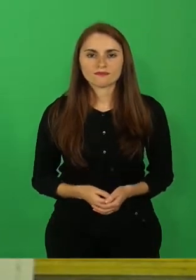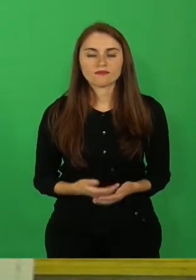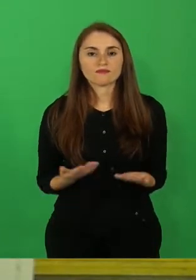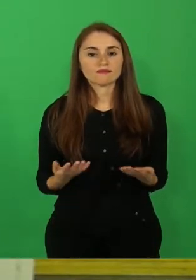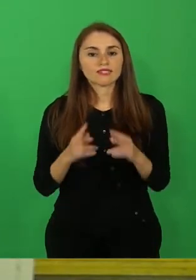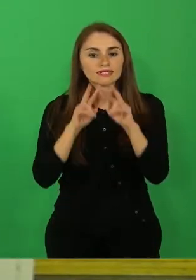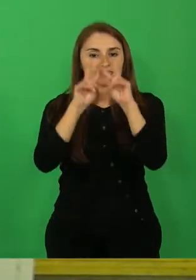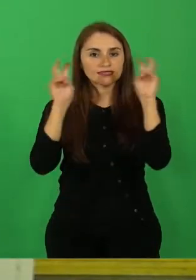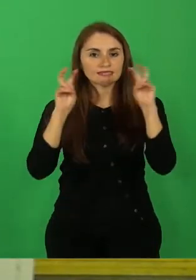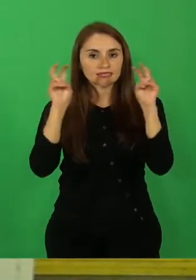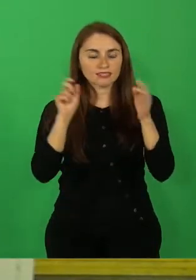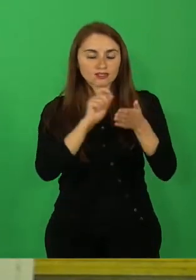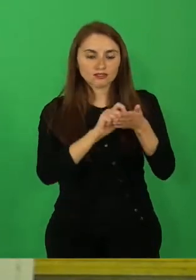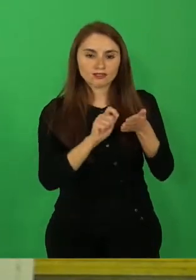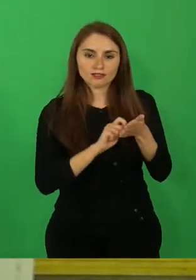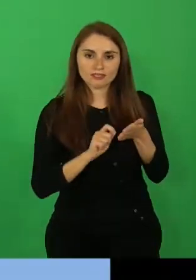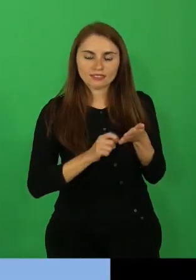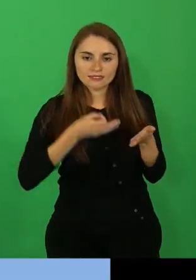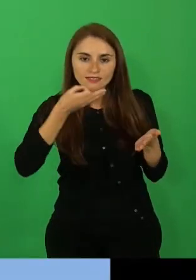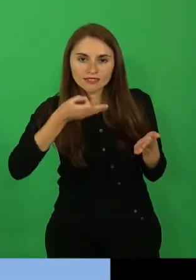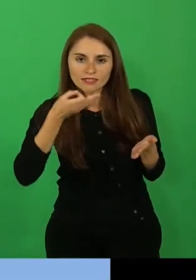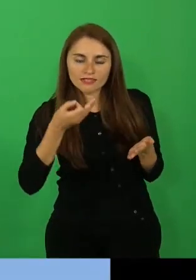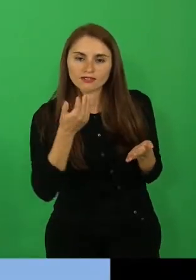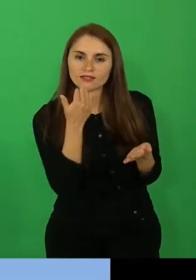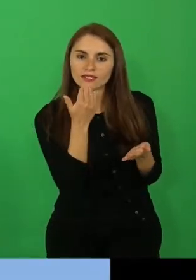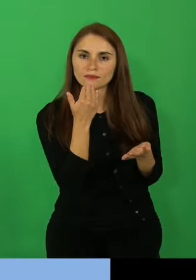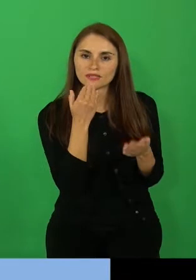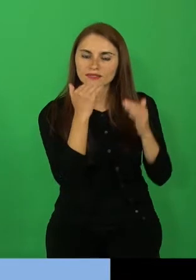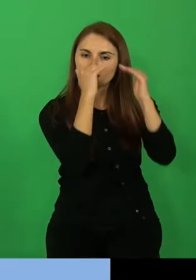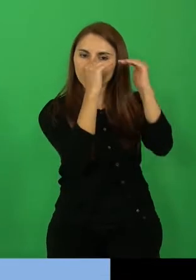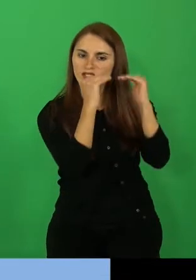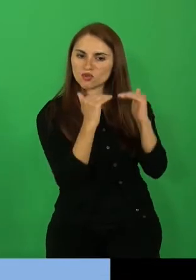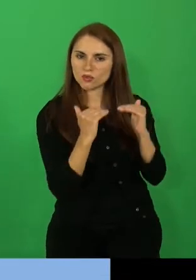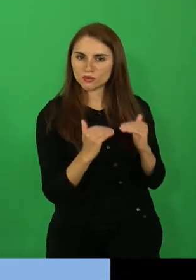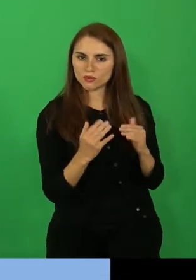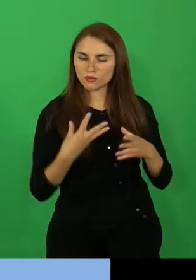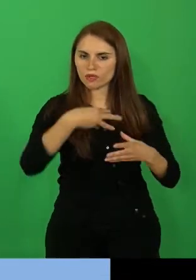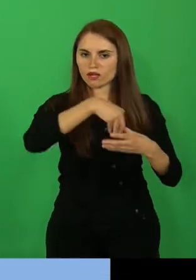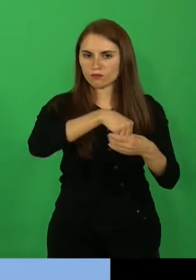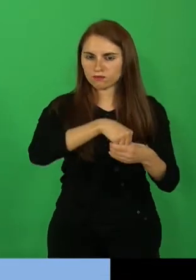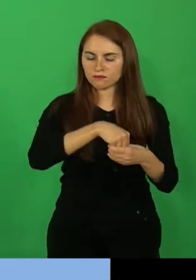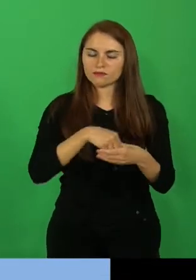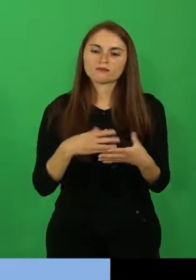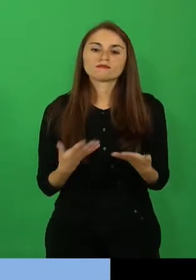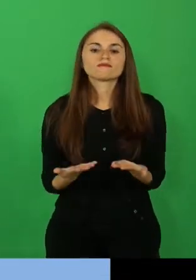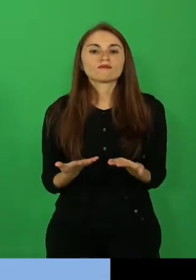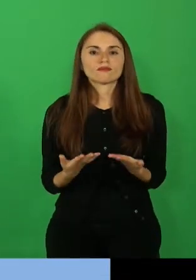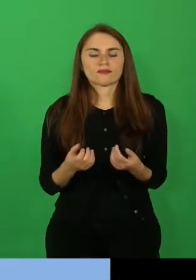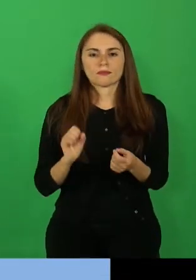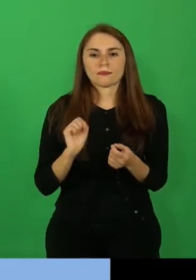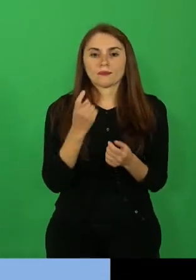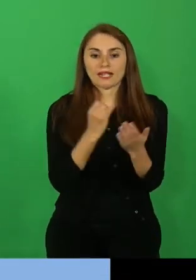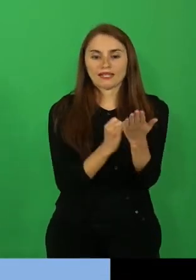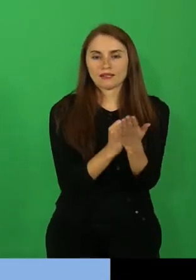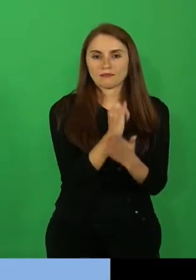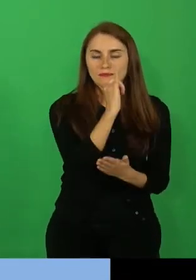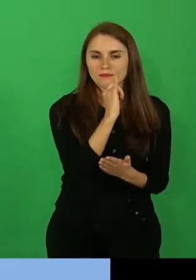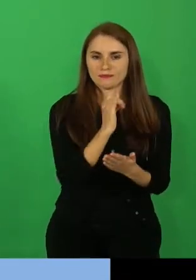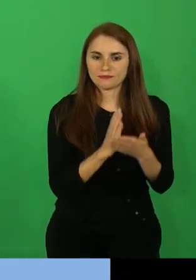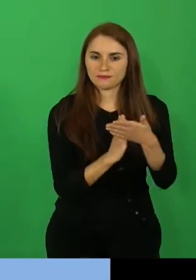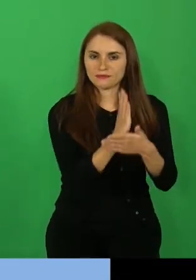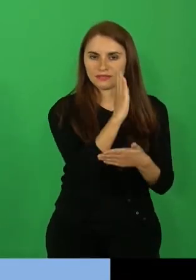Los textos narrativos también poseen una estructura definida. Primero vamos con el inicio.